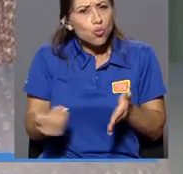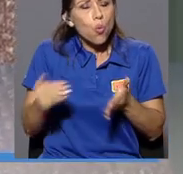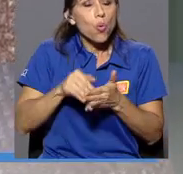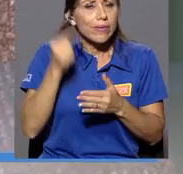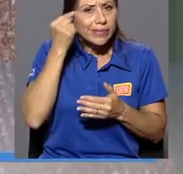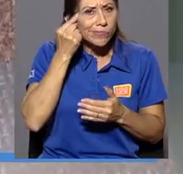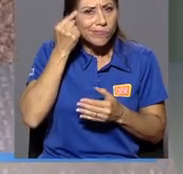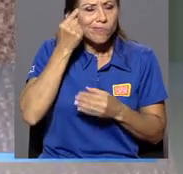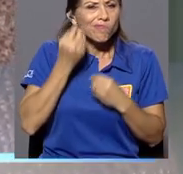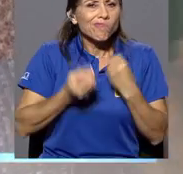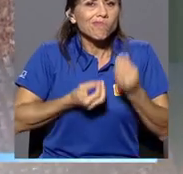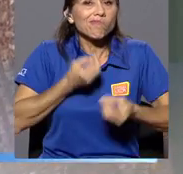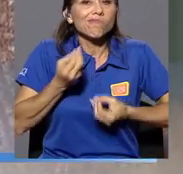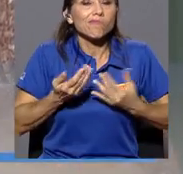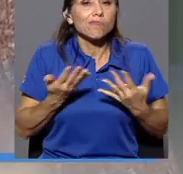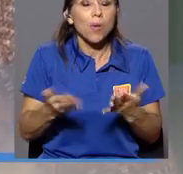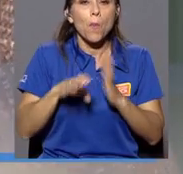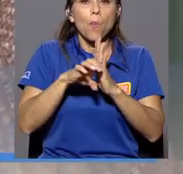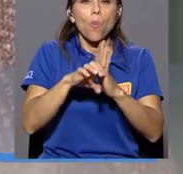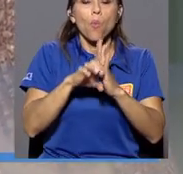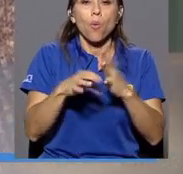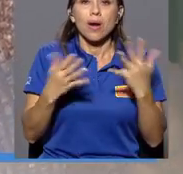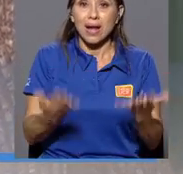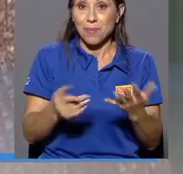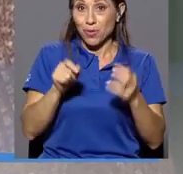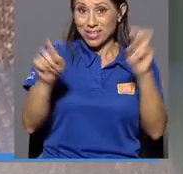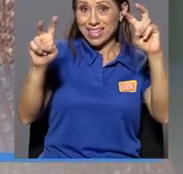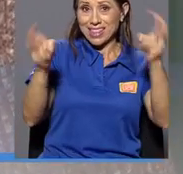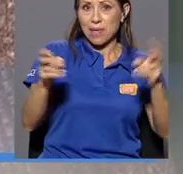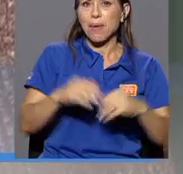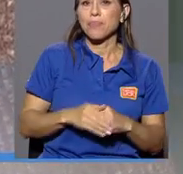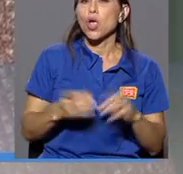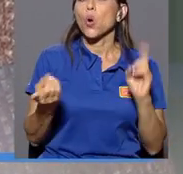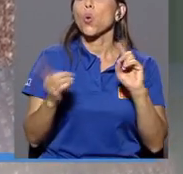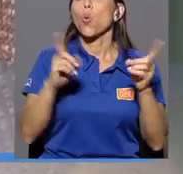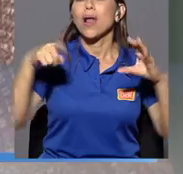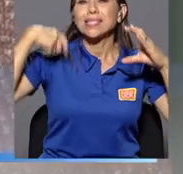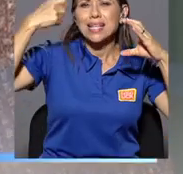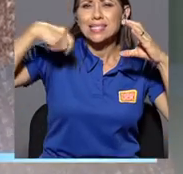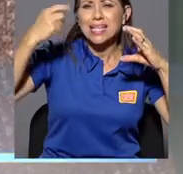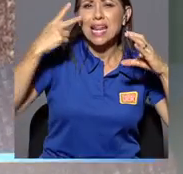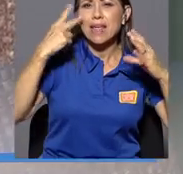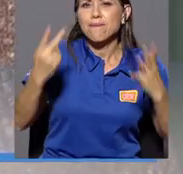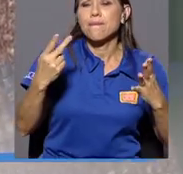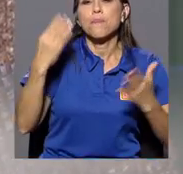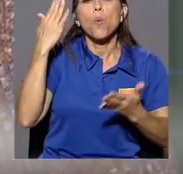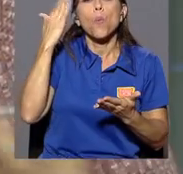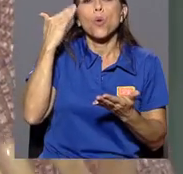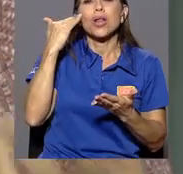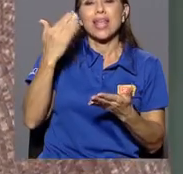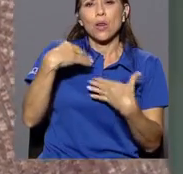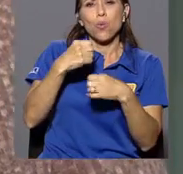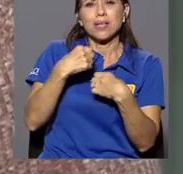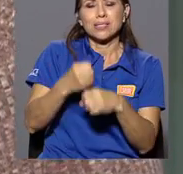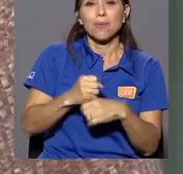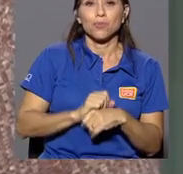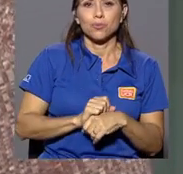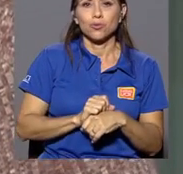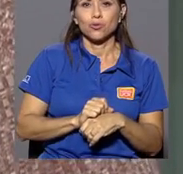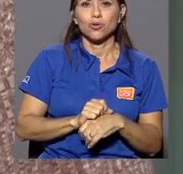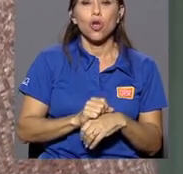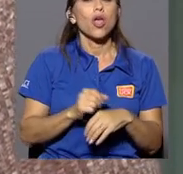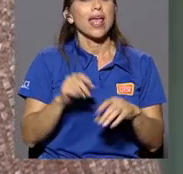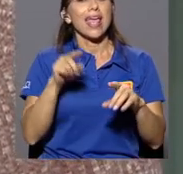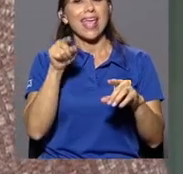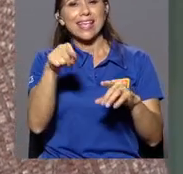términos de, por ejemplo, en ese sentido de este tema, ¿cuál es el cine que consumimos? ¿Por qué lo consumimos? ¿Cuál es la mirada de la cual ese